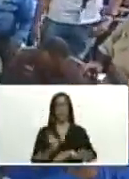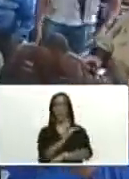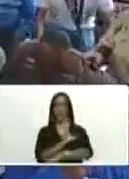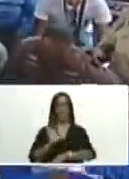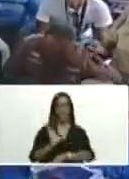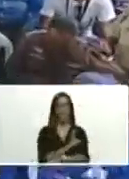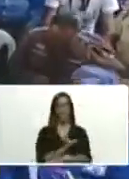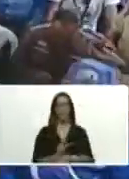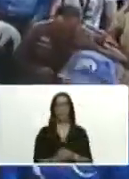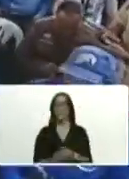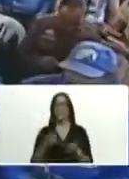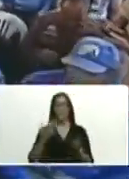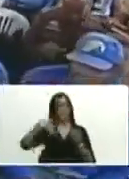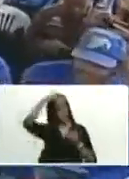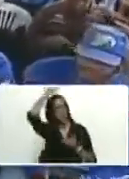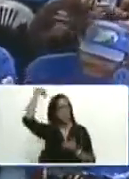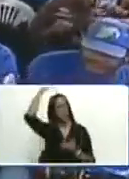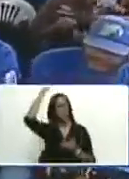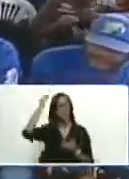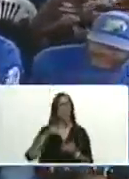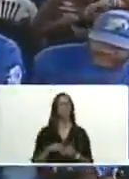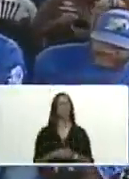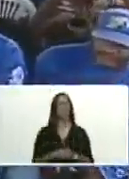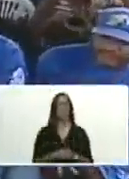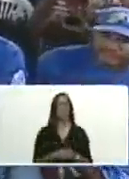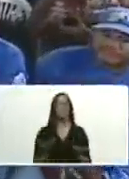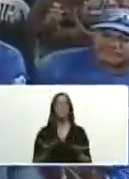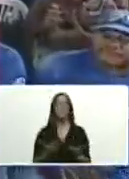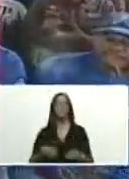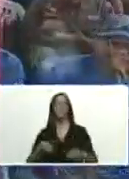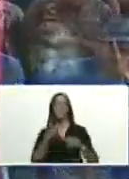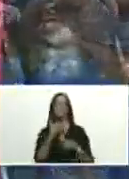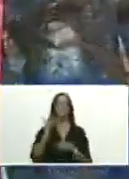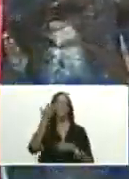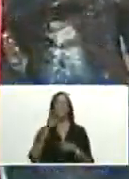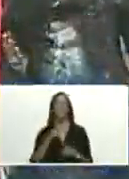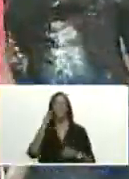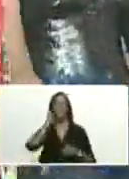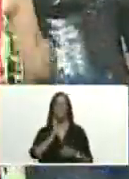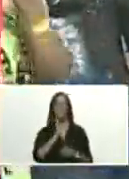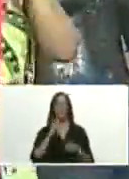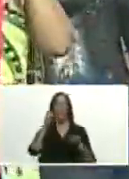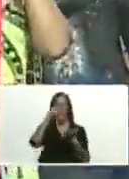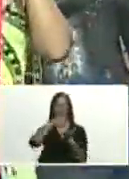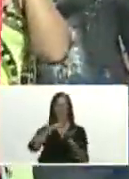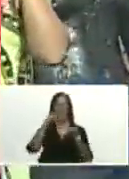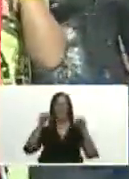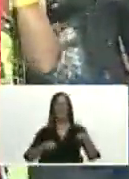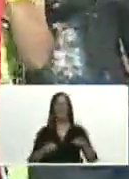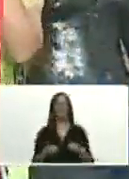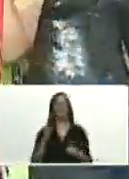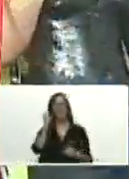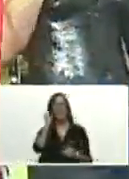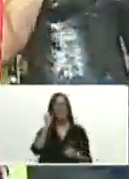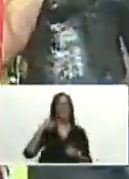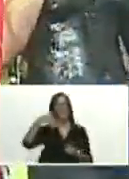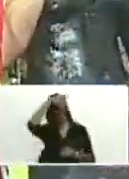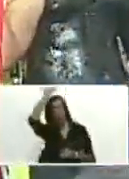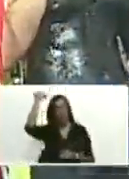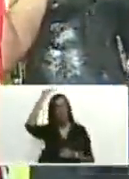la madama Ah el espíritu de guayana aquí está con las Bahamas